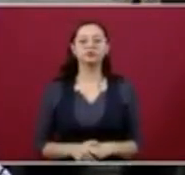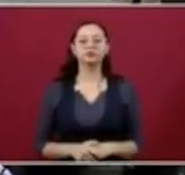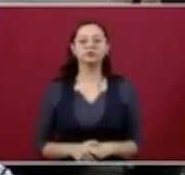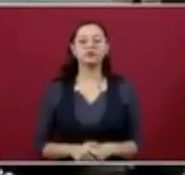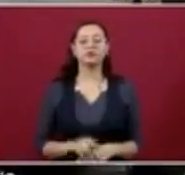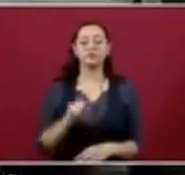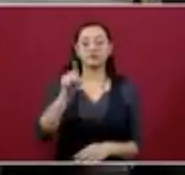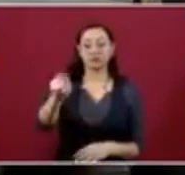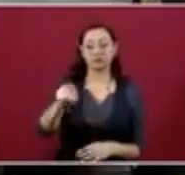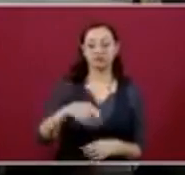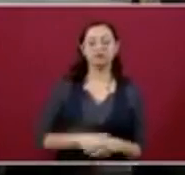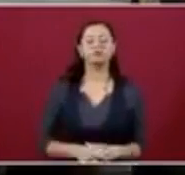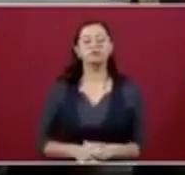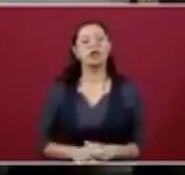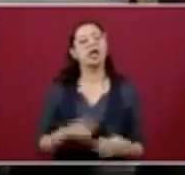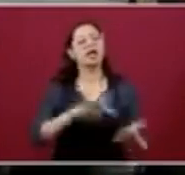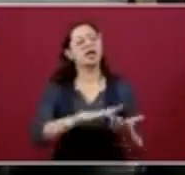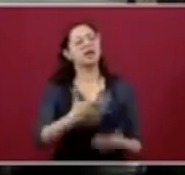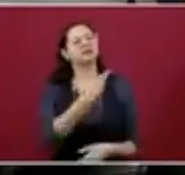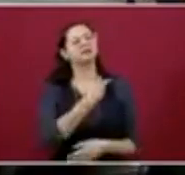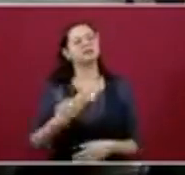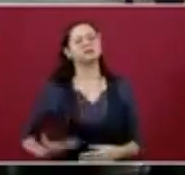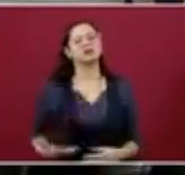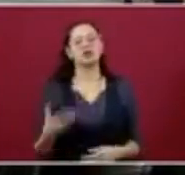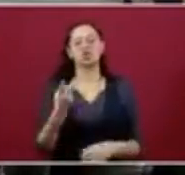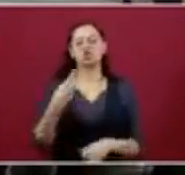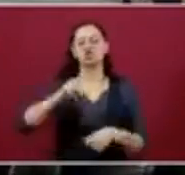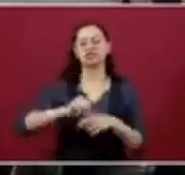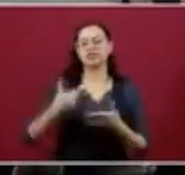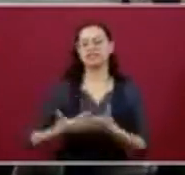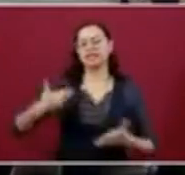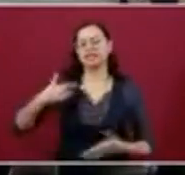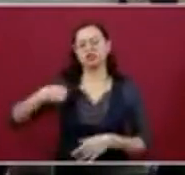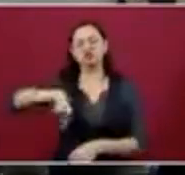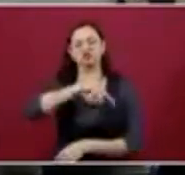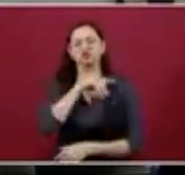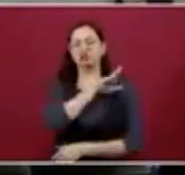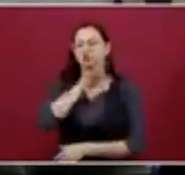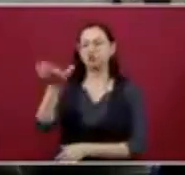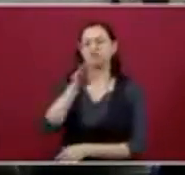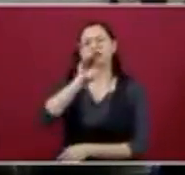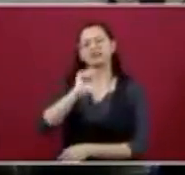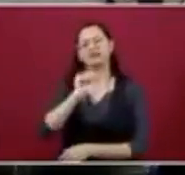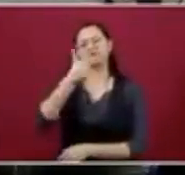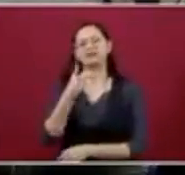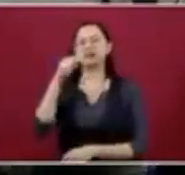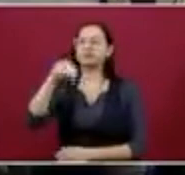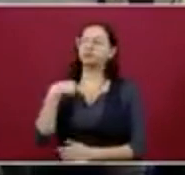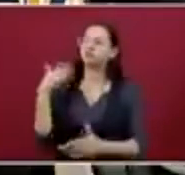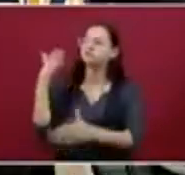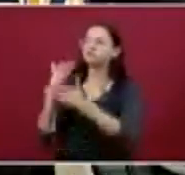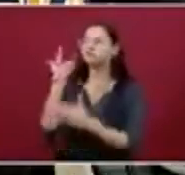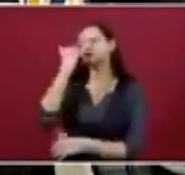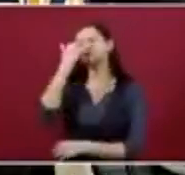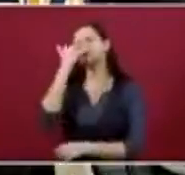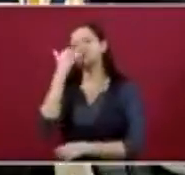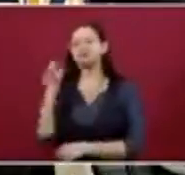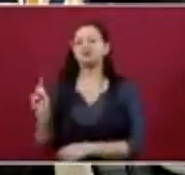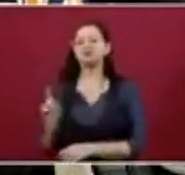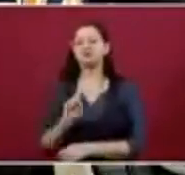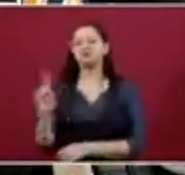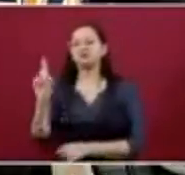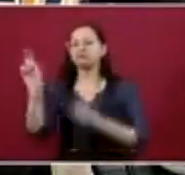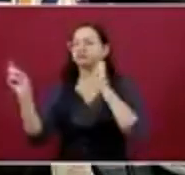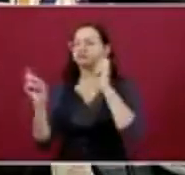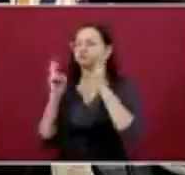Gracias, presidente. Nosotros tuvimos la oportunidad hace dos días de hacer un recorrido por el Archivo General de la Nación. Nos dimos cuenta de